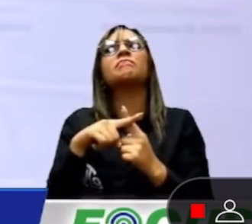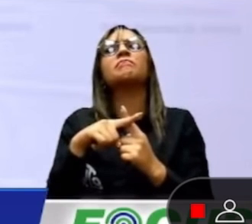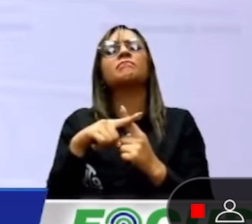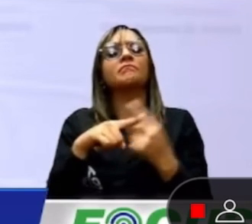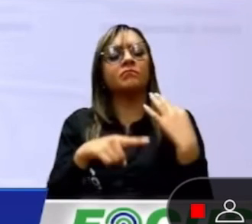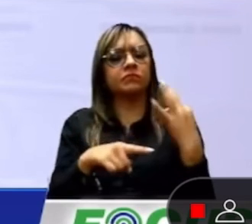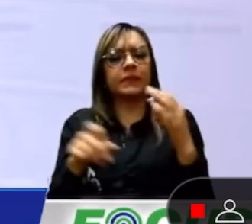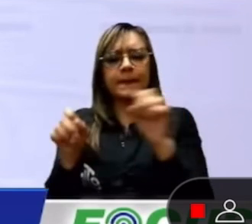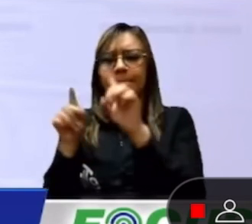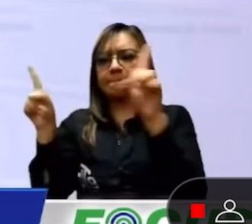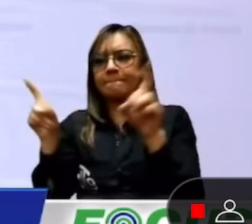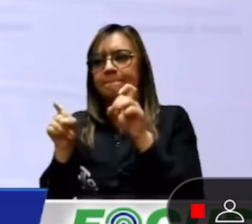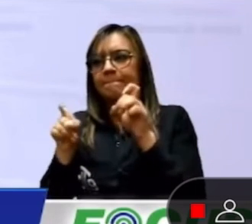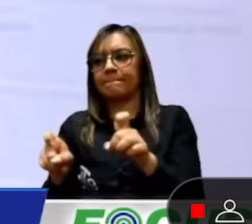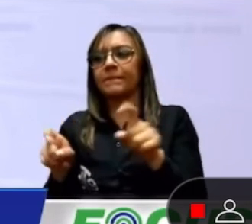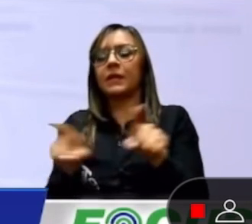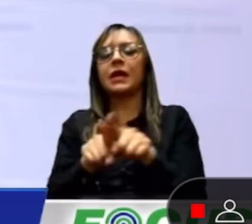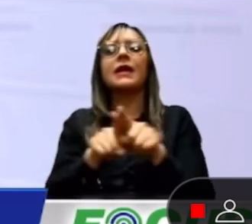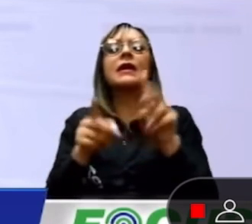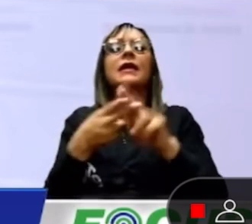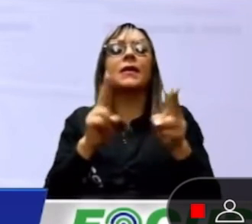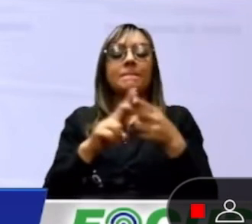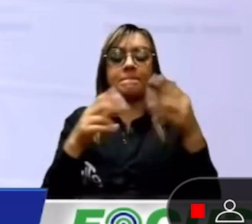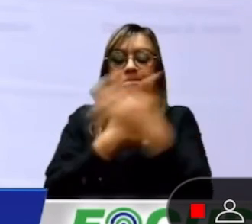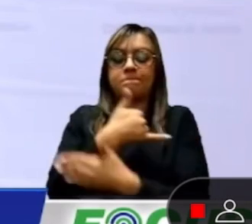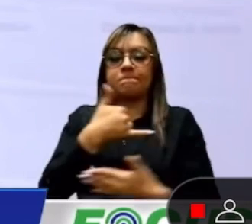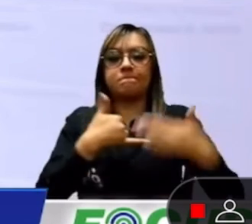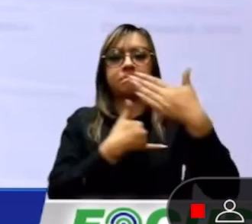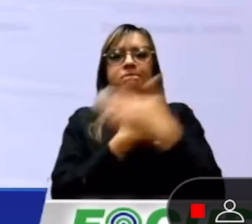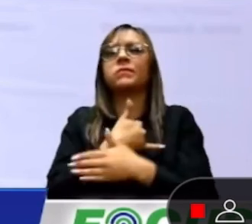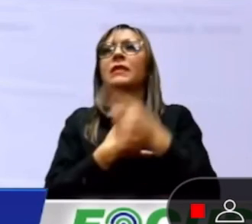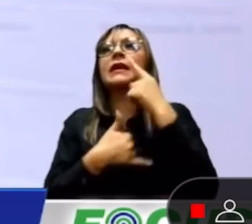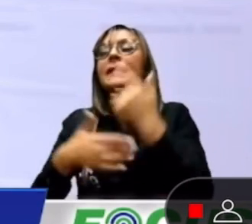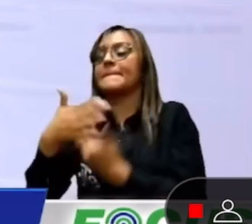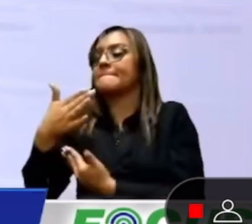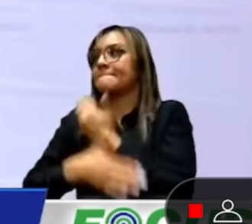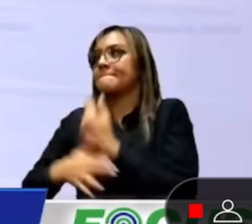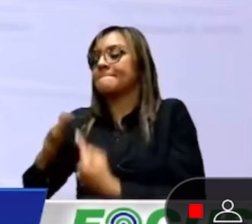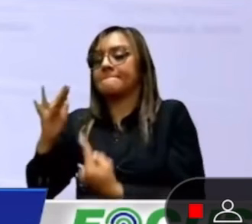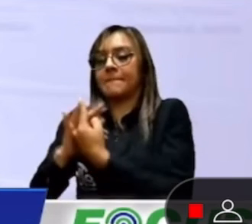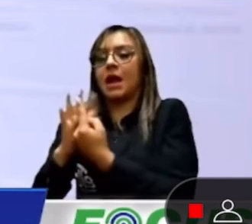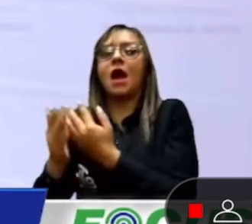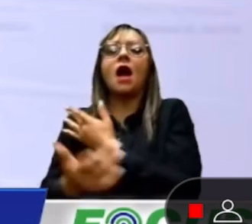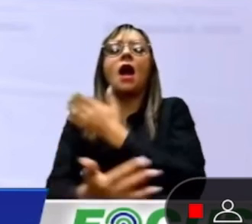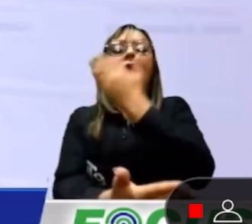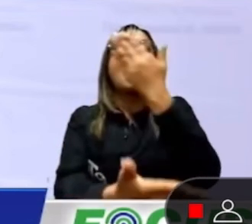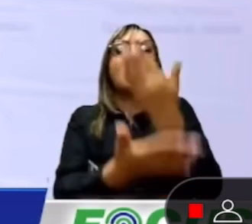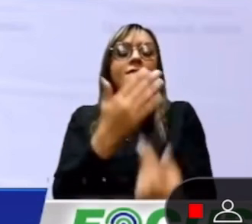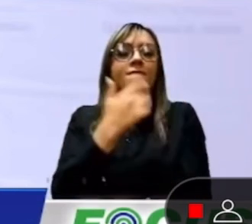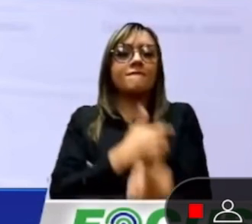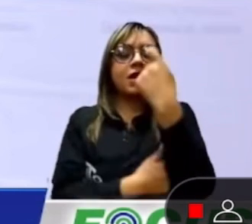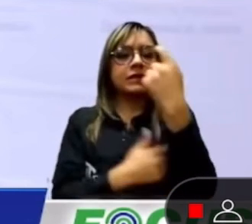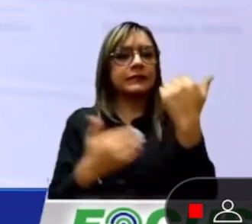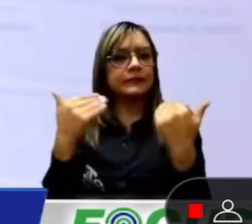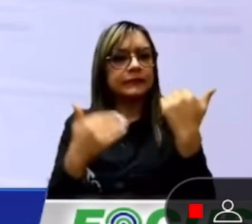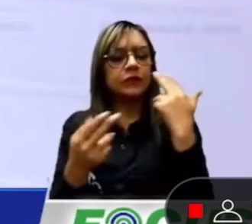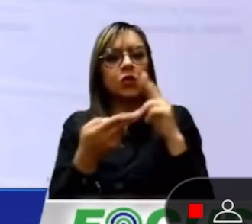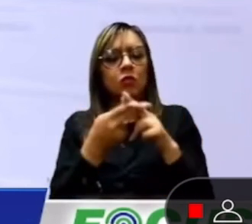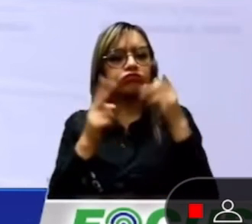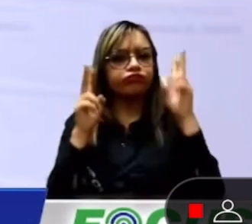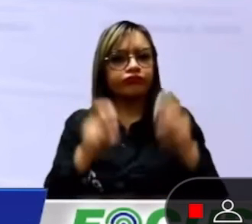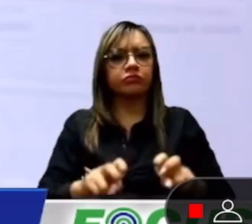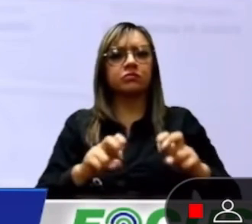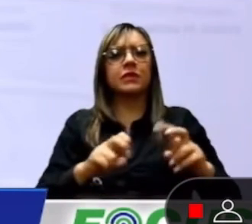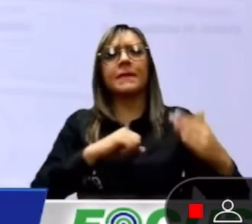recibe cuestionamientos en un sector de este país que va desde su existencia hasta su falta de competencia para